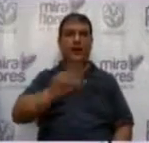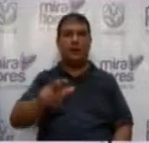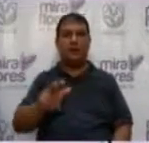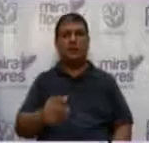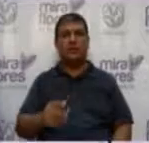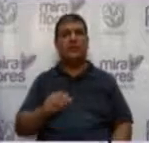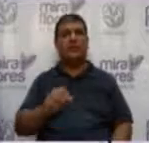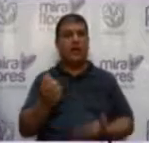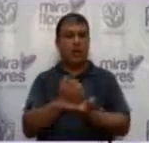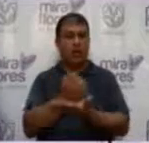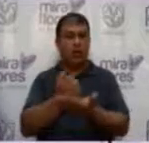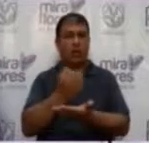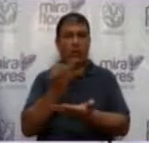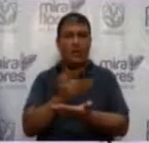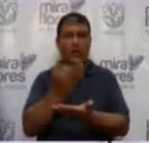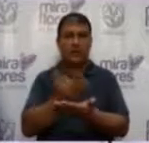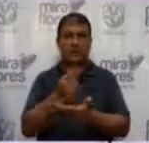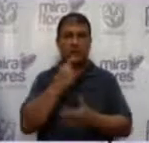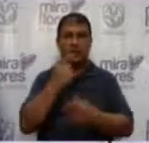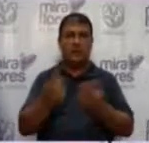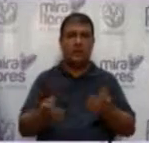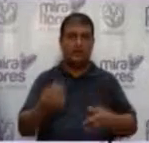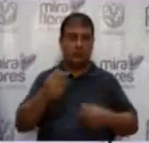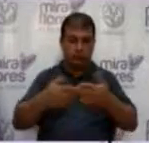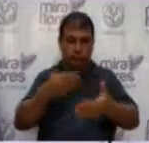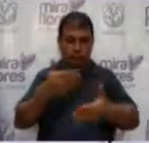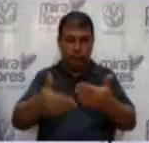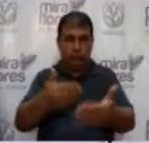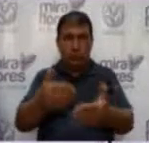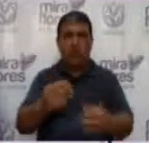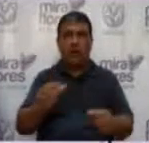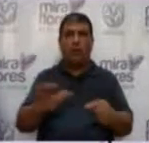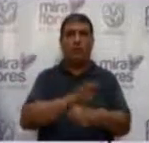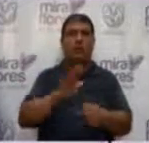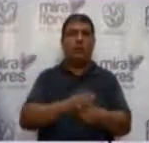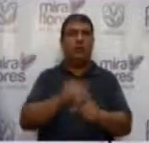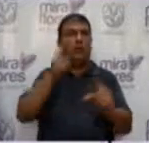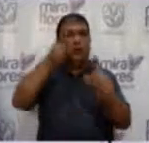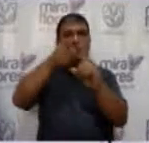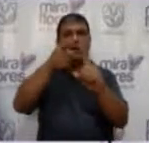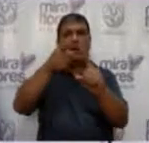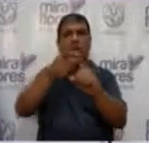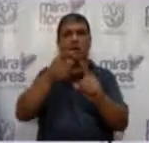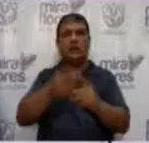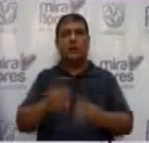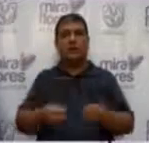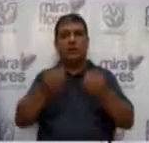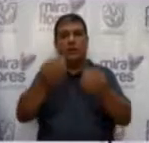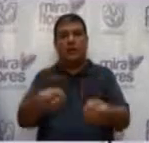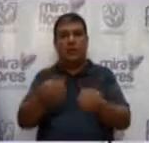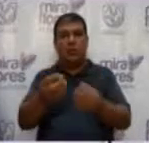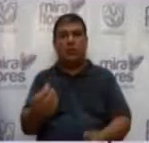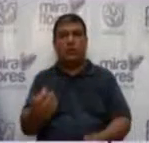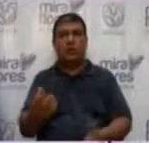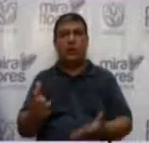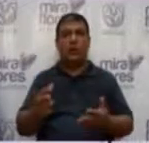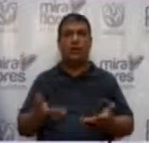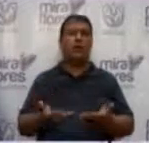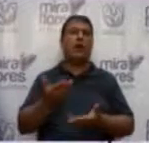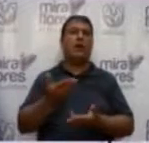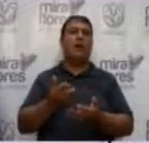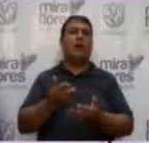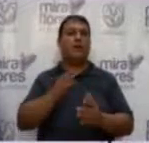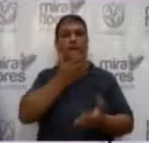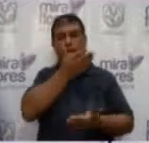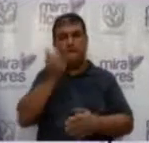033-2015 de Economía y Finanzas, mediante el cual se aprueban los procedimientos para el cumplimiento de las metas y la asignación de los recursos del Plan de Incentivos